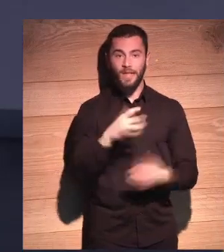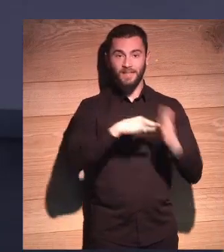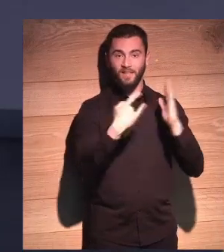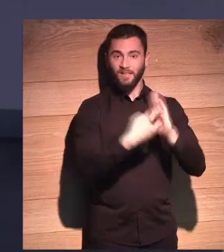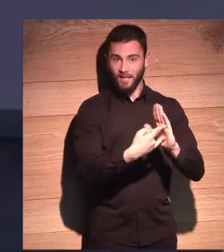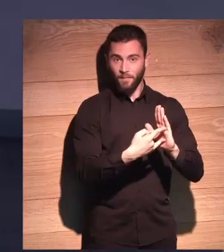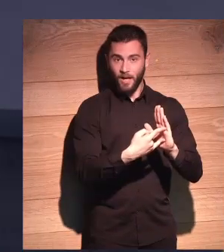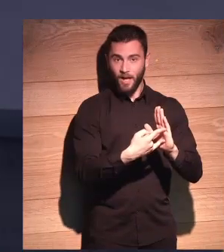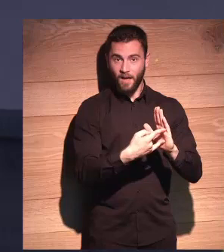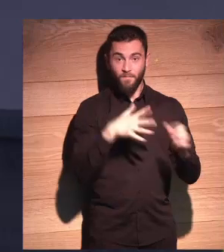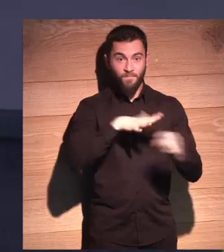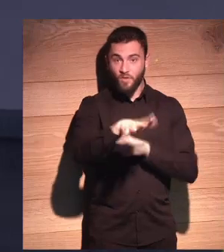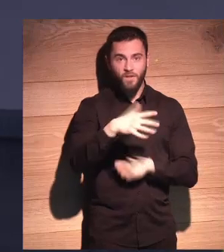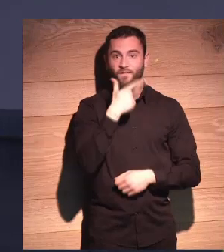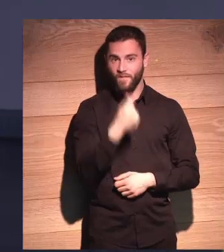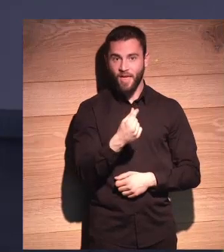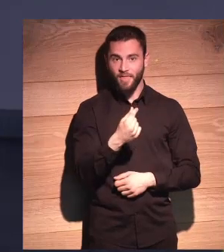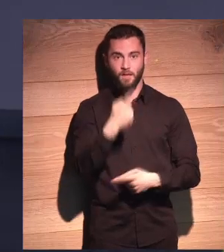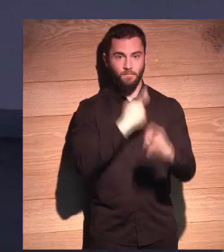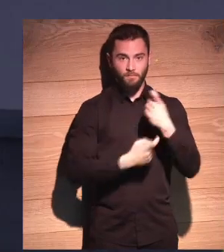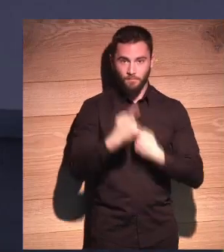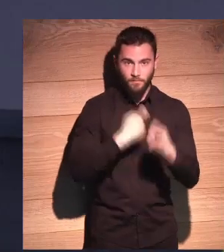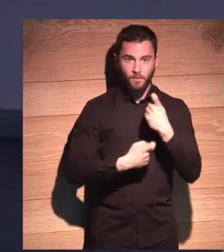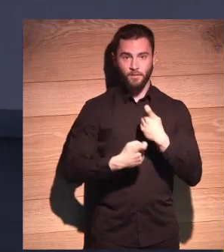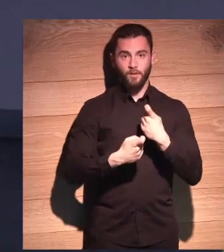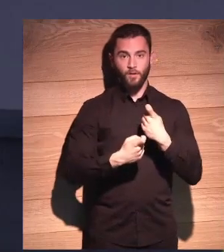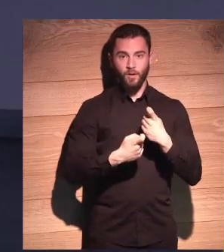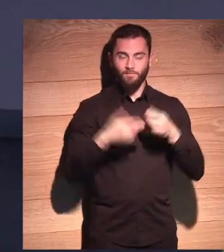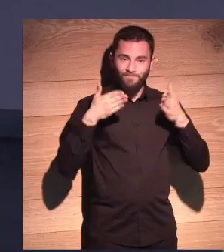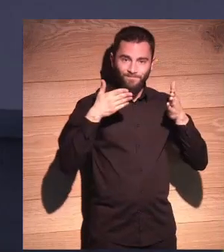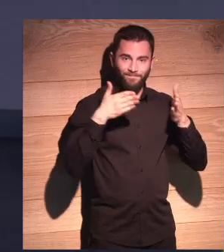muy fácil que los produzca con formación profesional digital.